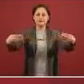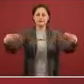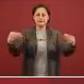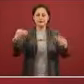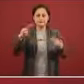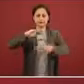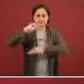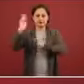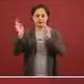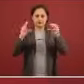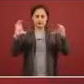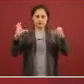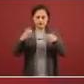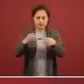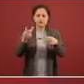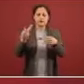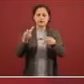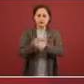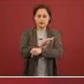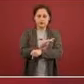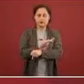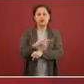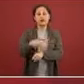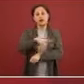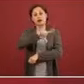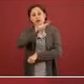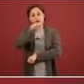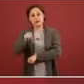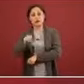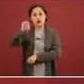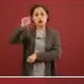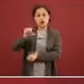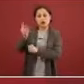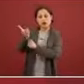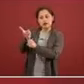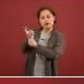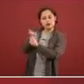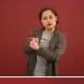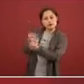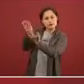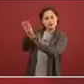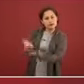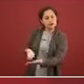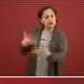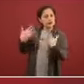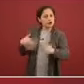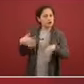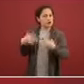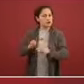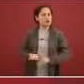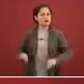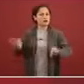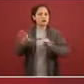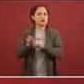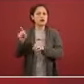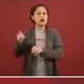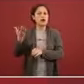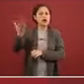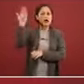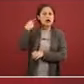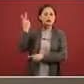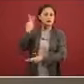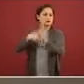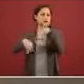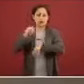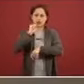y segundo, tenemos hoy a una invitada muy apreciada que no había venido en otras ocasiones, excepto por ser parte